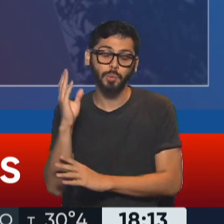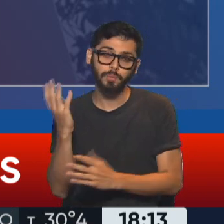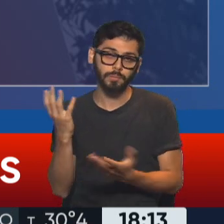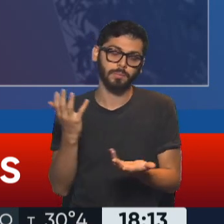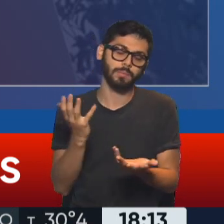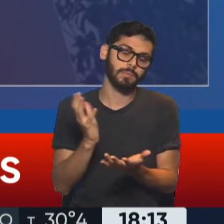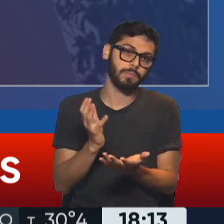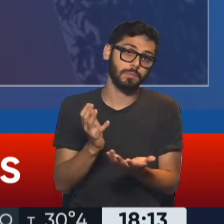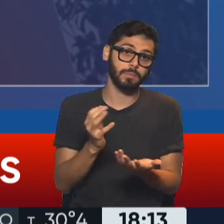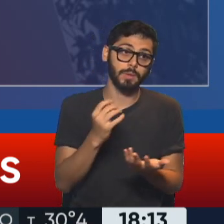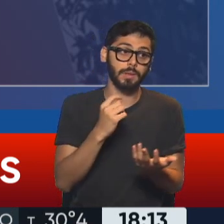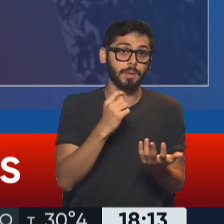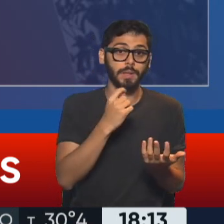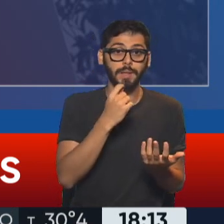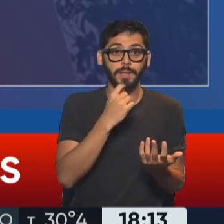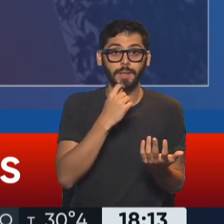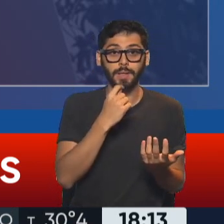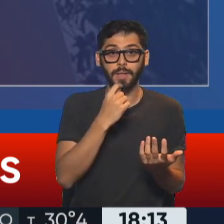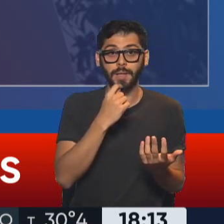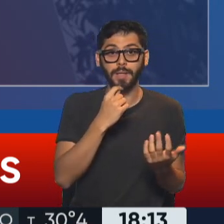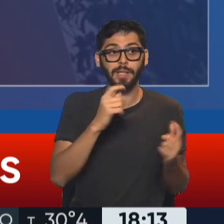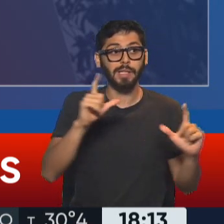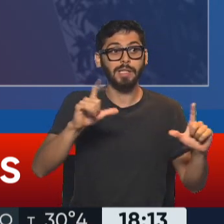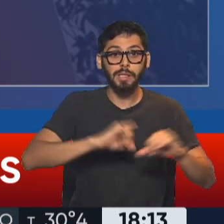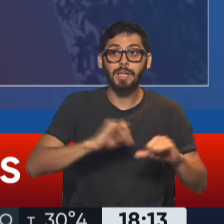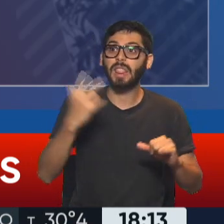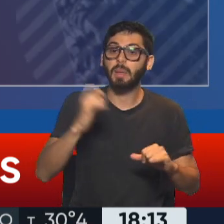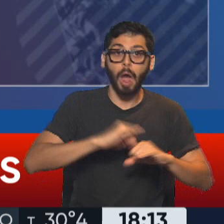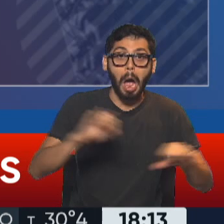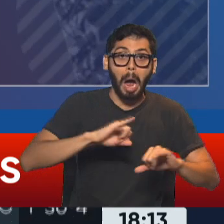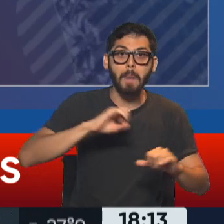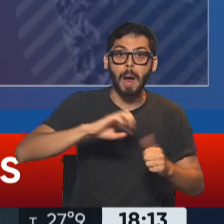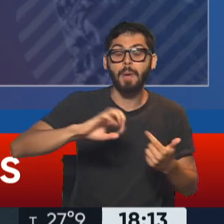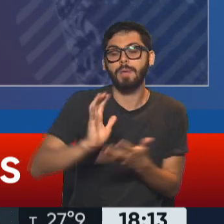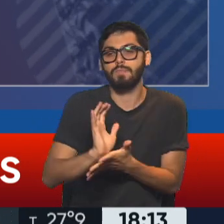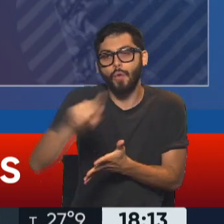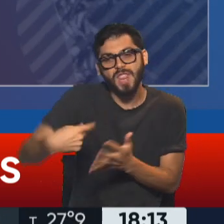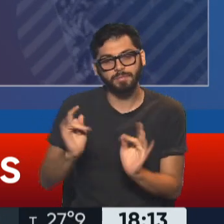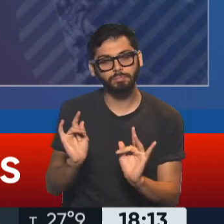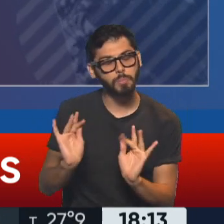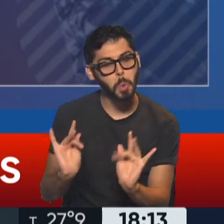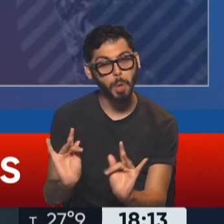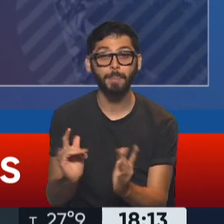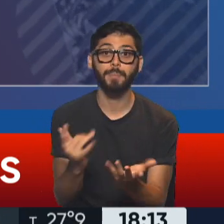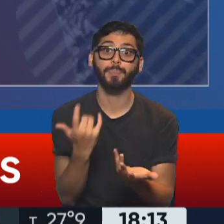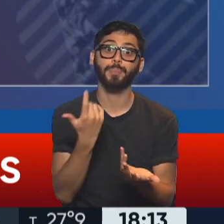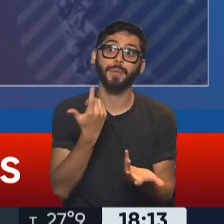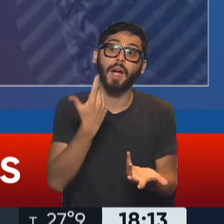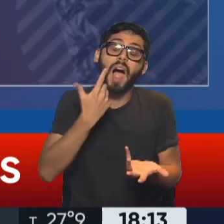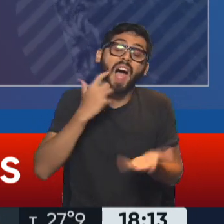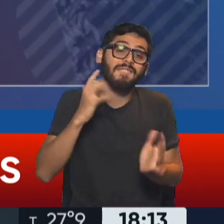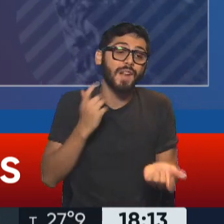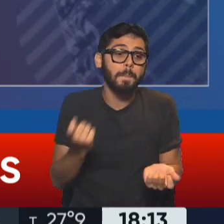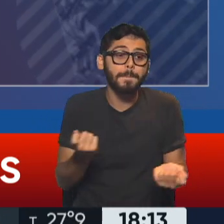que ya conocemos. Bueno, vamos a tener demasiadas dificultades cada 3 meses. Eso hay que ver cómo se maneja para que no ocurra